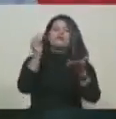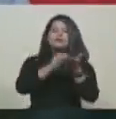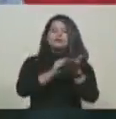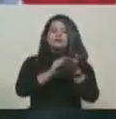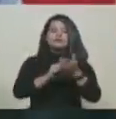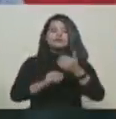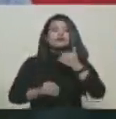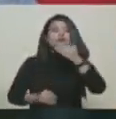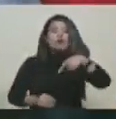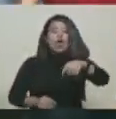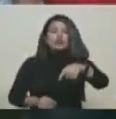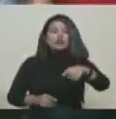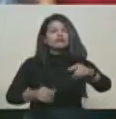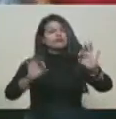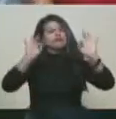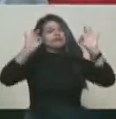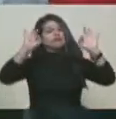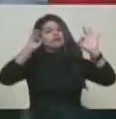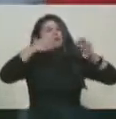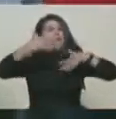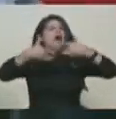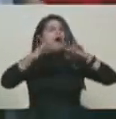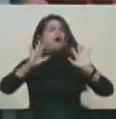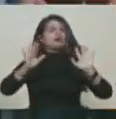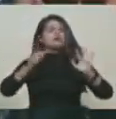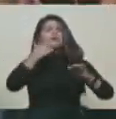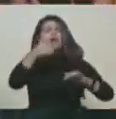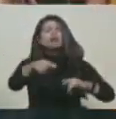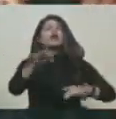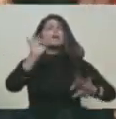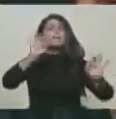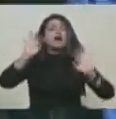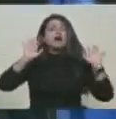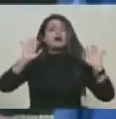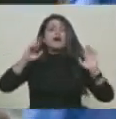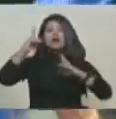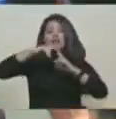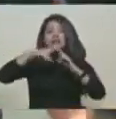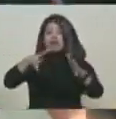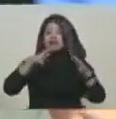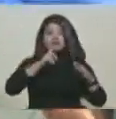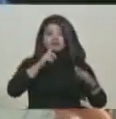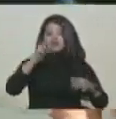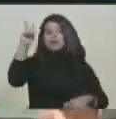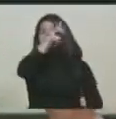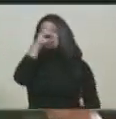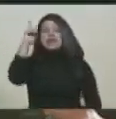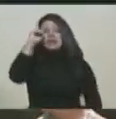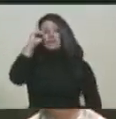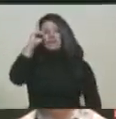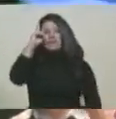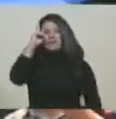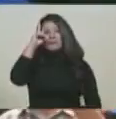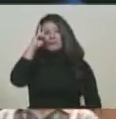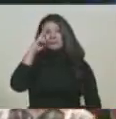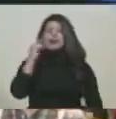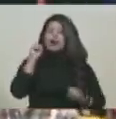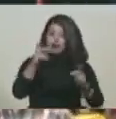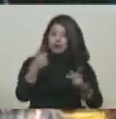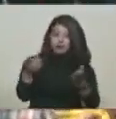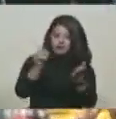viene, y lo que viene, en Táchira gana. Vamos a repetirlo ahora sí,